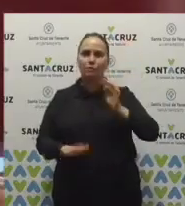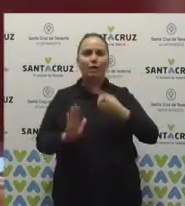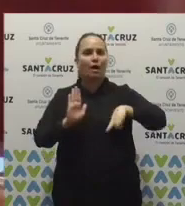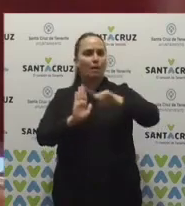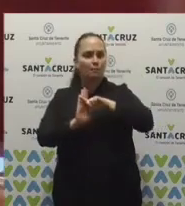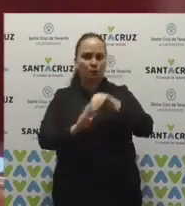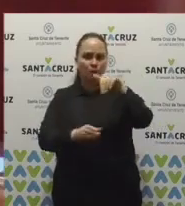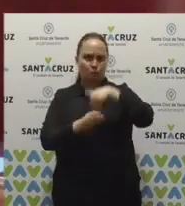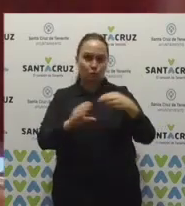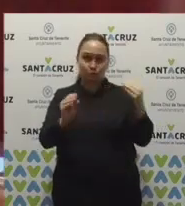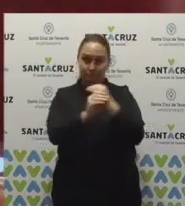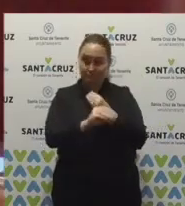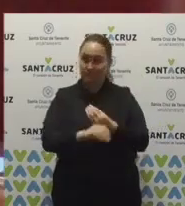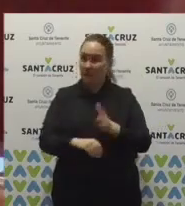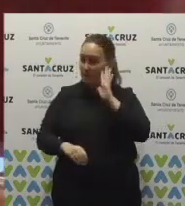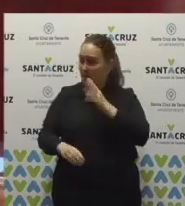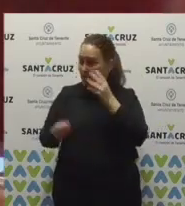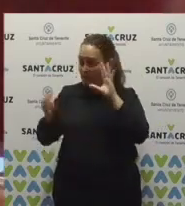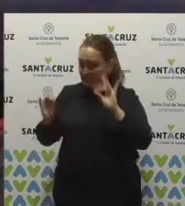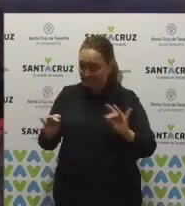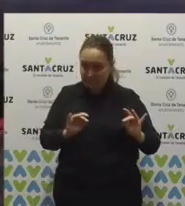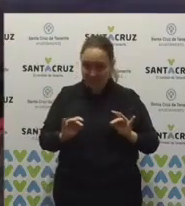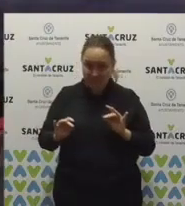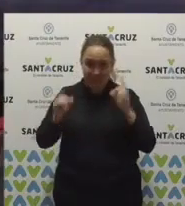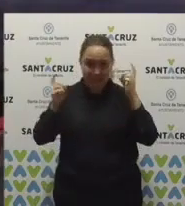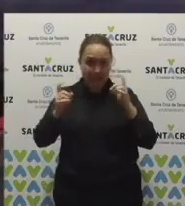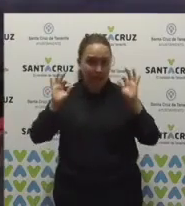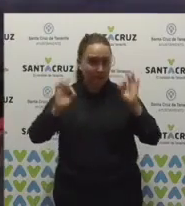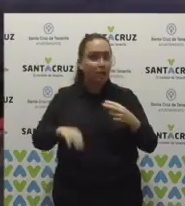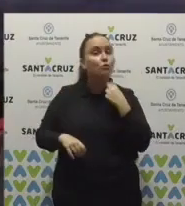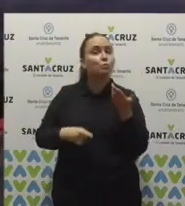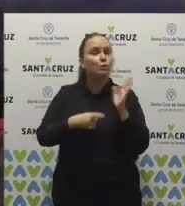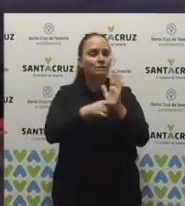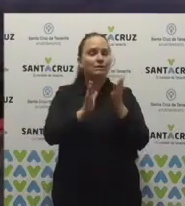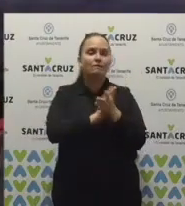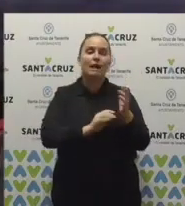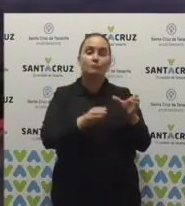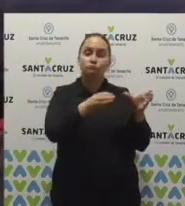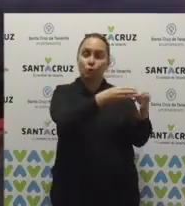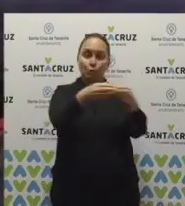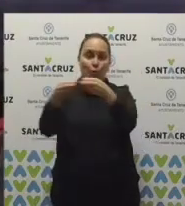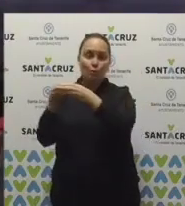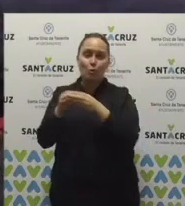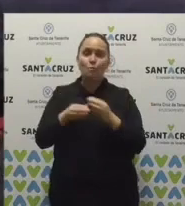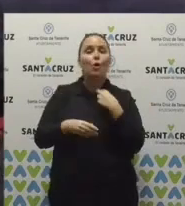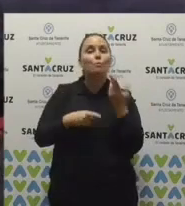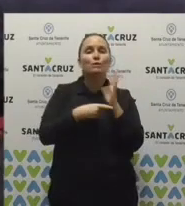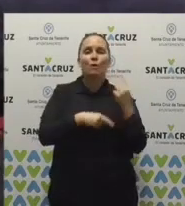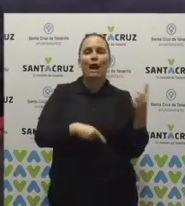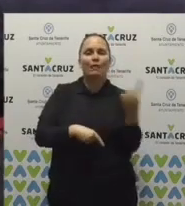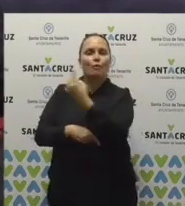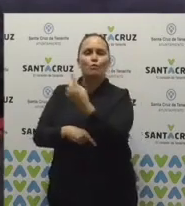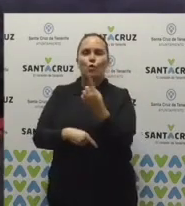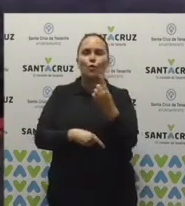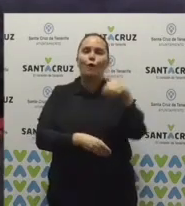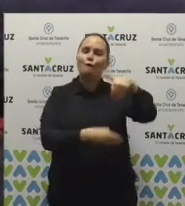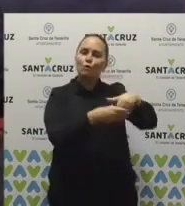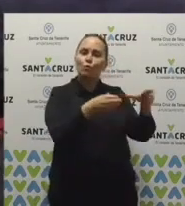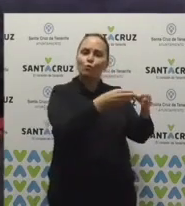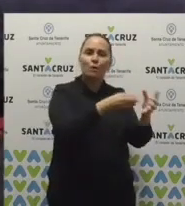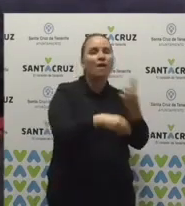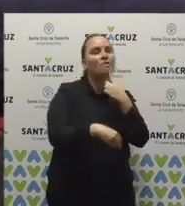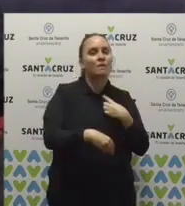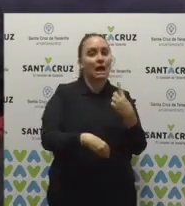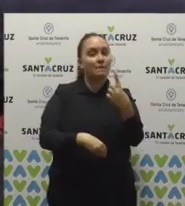portavoces les parece que funcionemos así a lo largo del pleno que ustedes fije en la posición de sus concejales y sólo en el caso de que